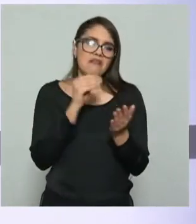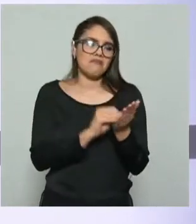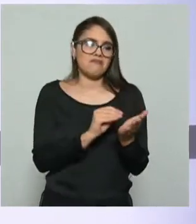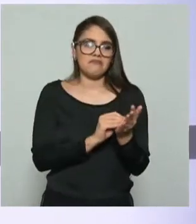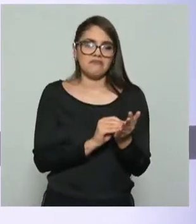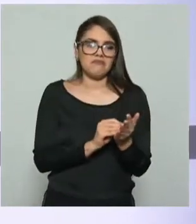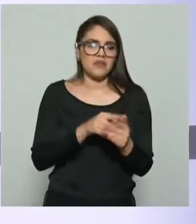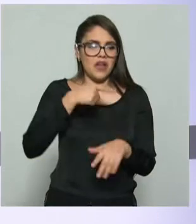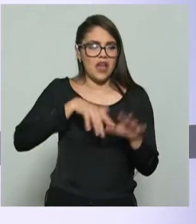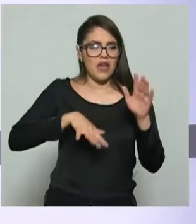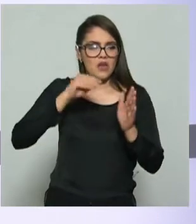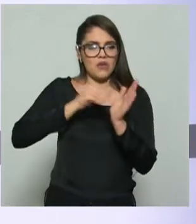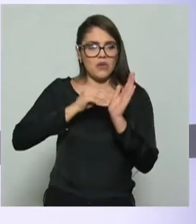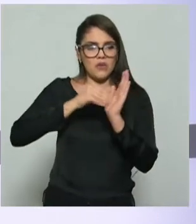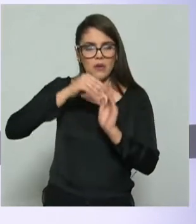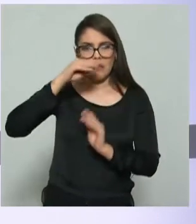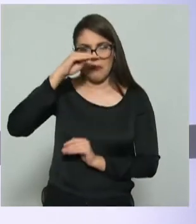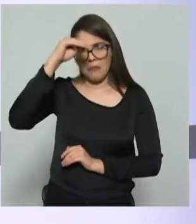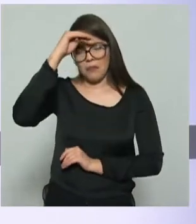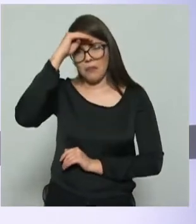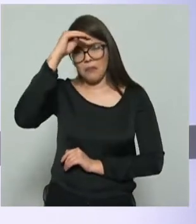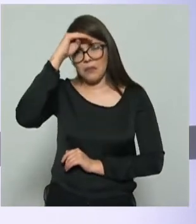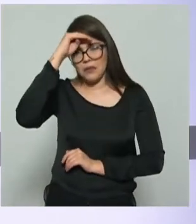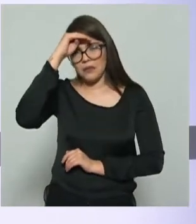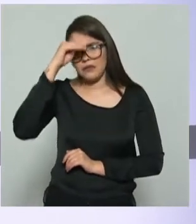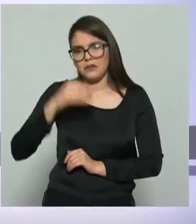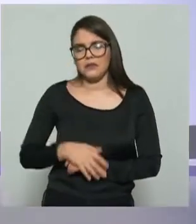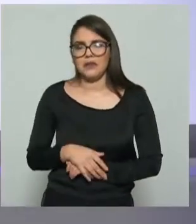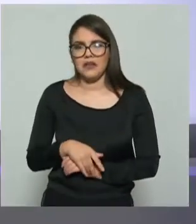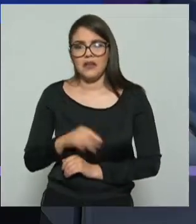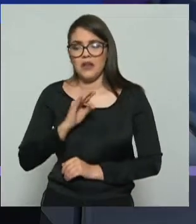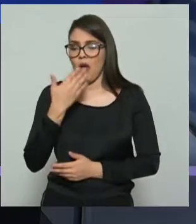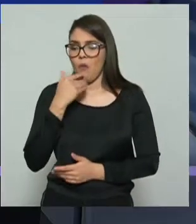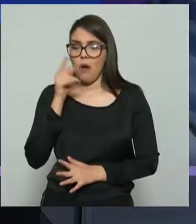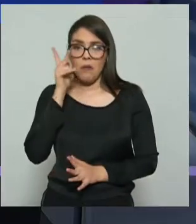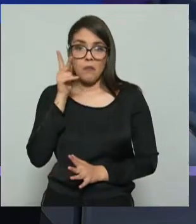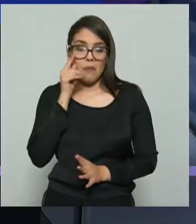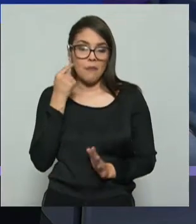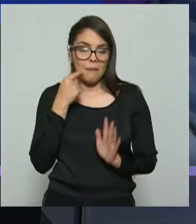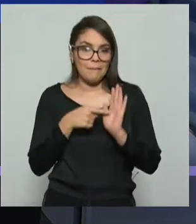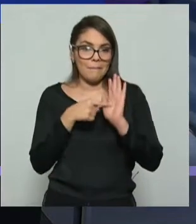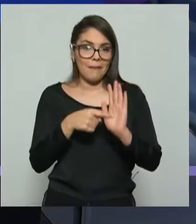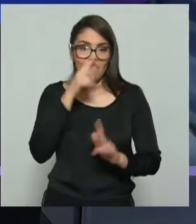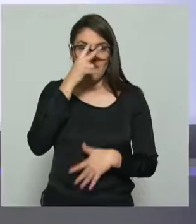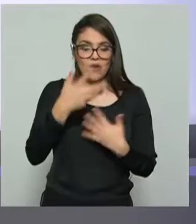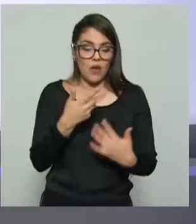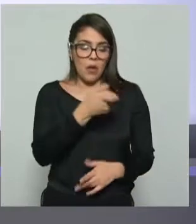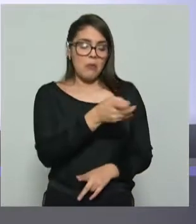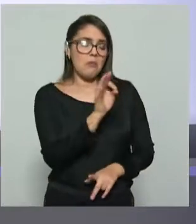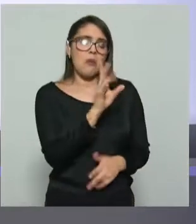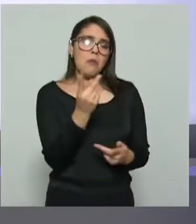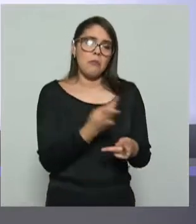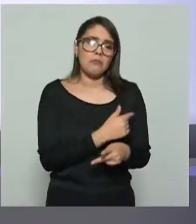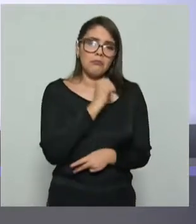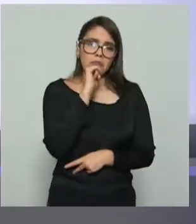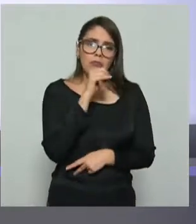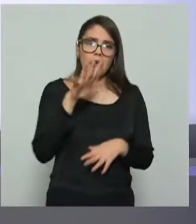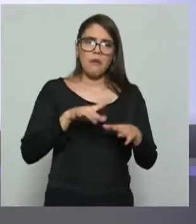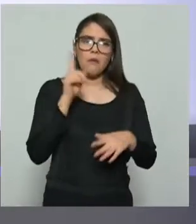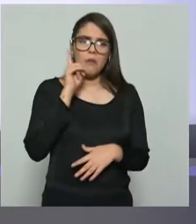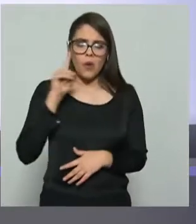sigue pensando que si no tenemos el golpe encima, si no hay una evidencia tangible de la violencia, no está pasando nada, aunque las mujeres